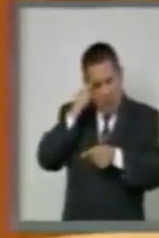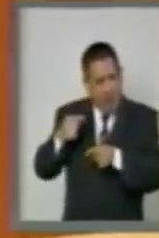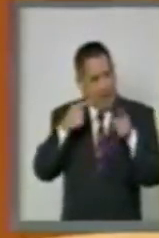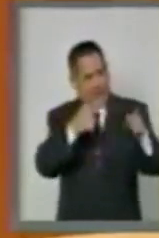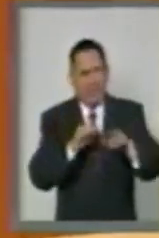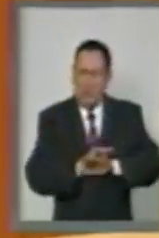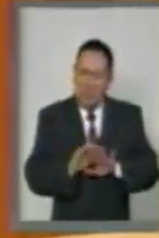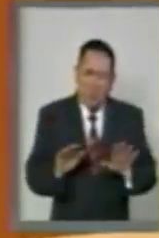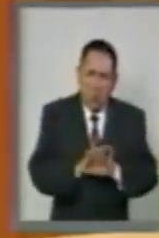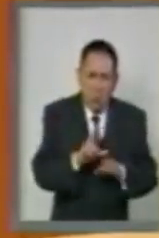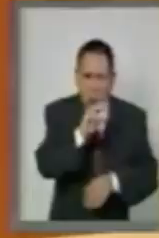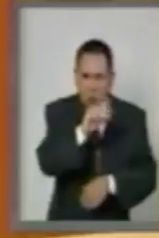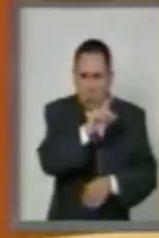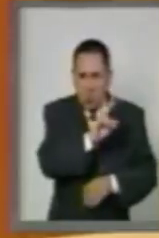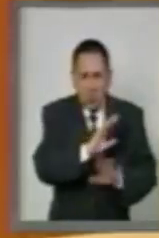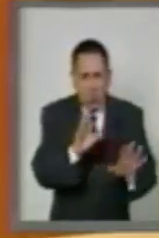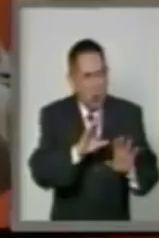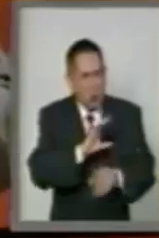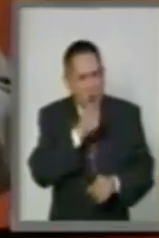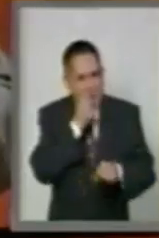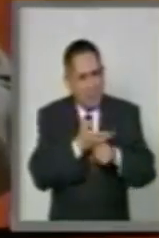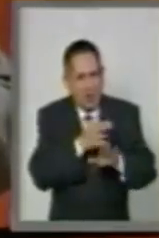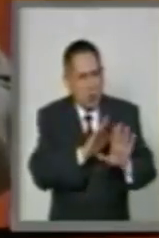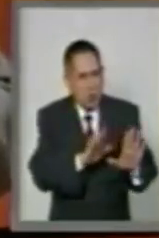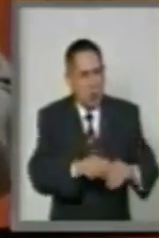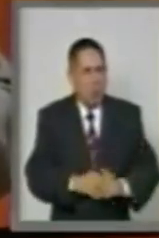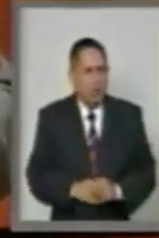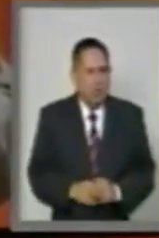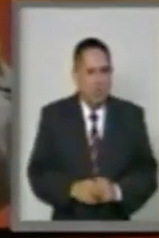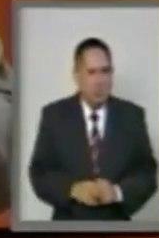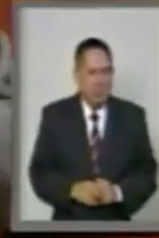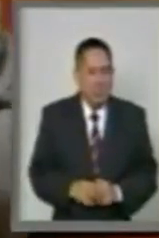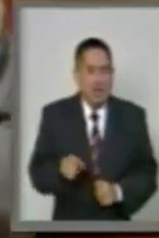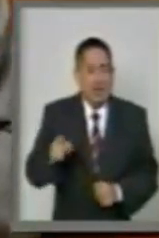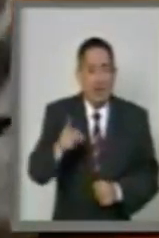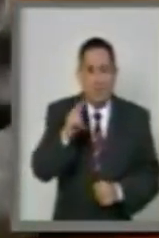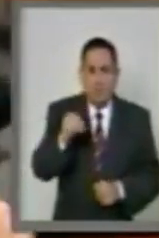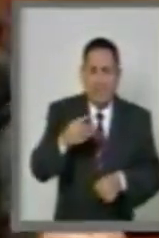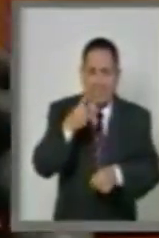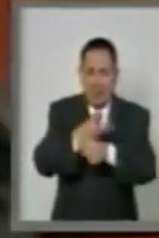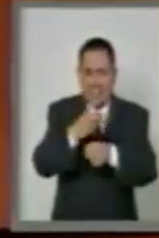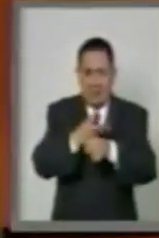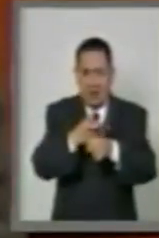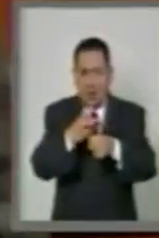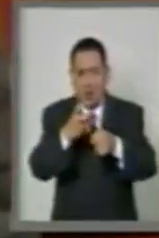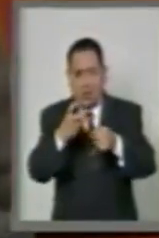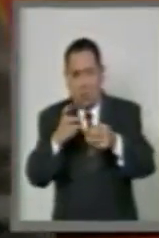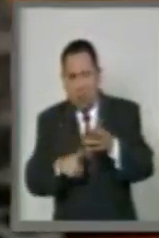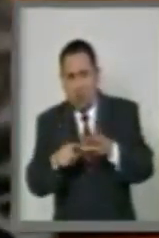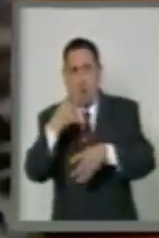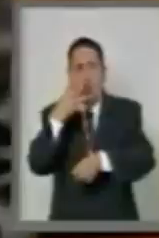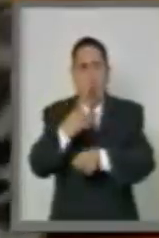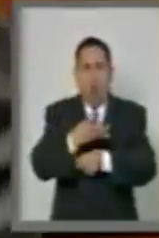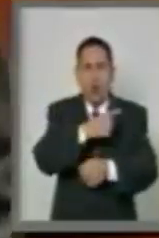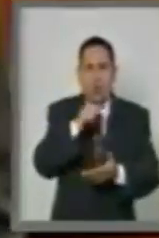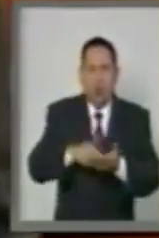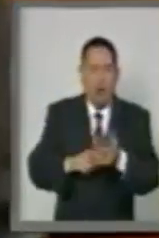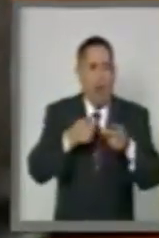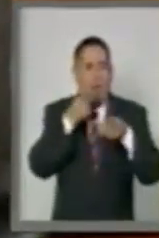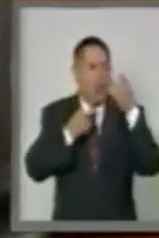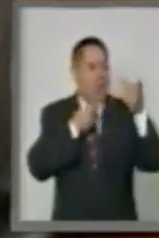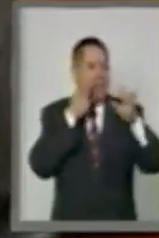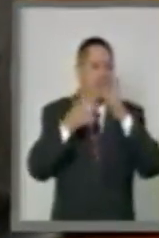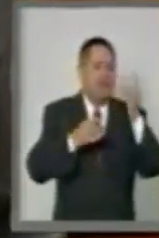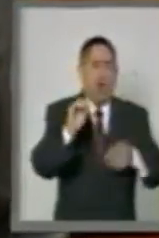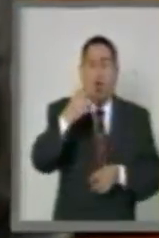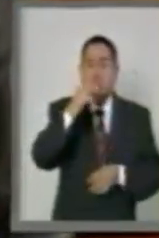señor secretario, no. Tercer lugar y va por el cuarto. Diga lo que diga